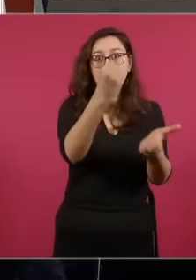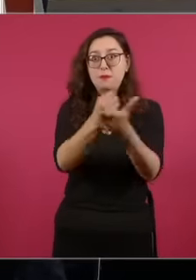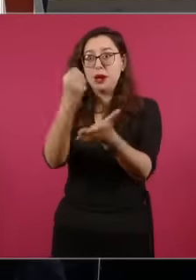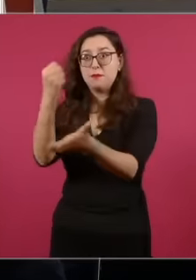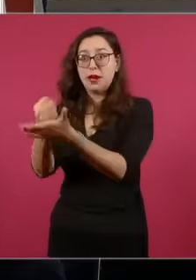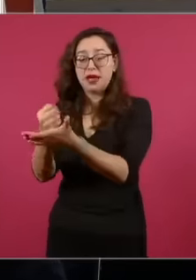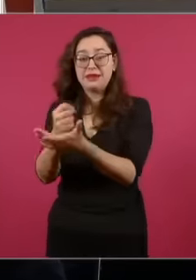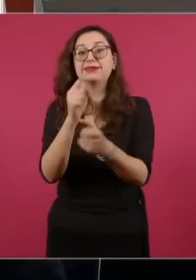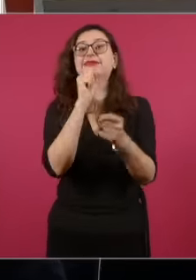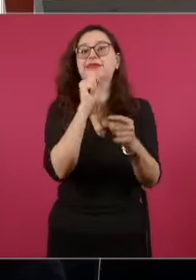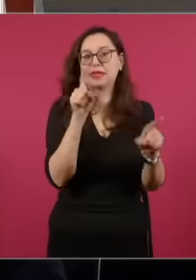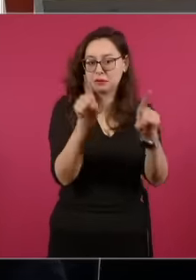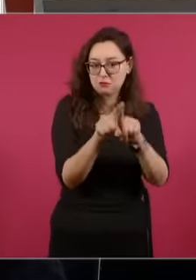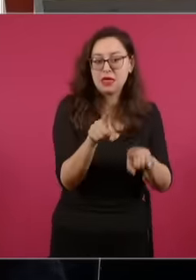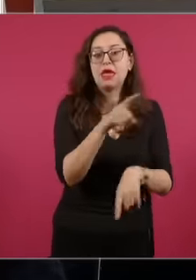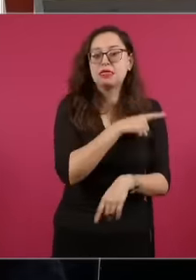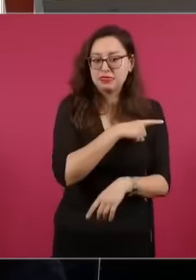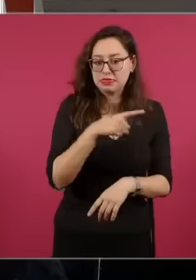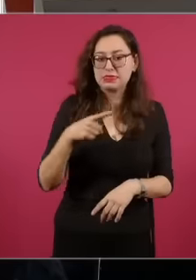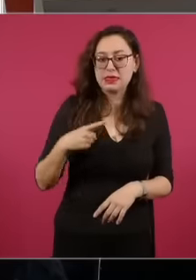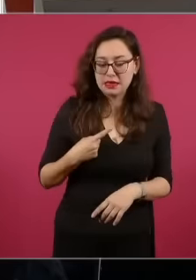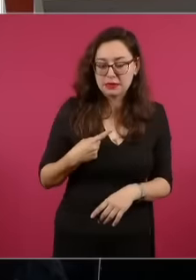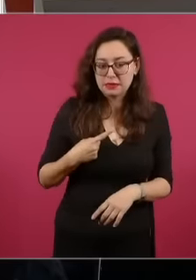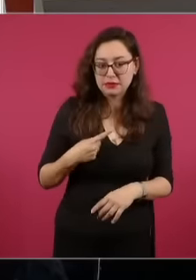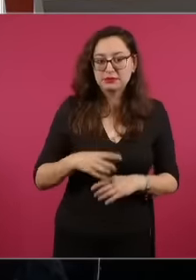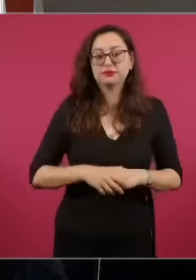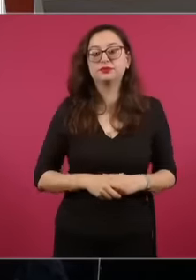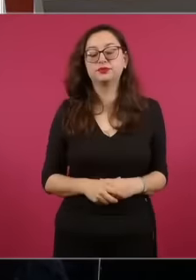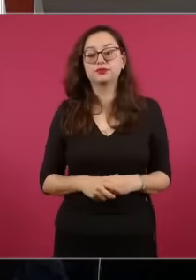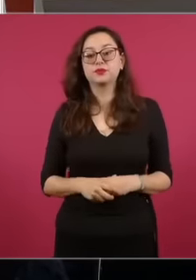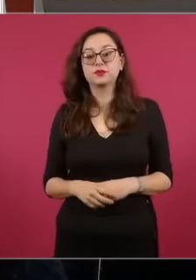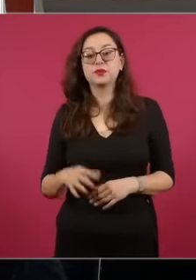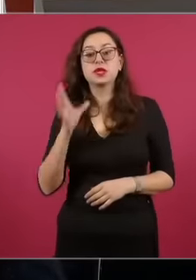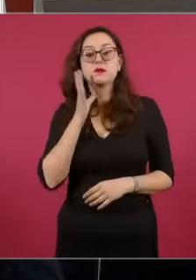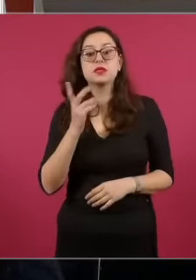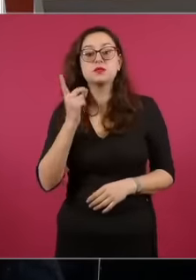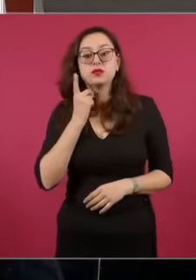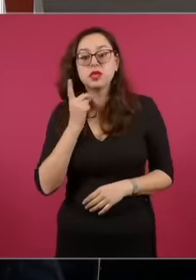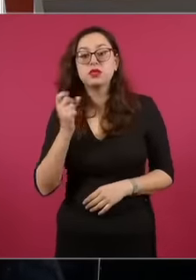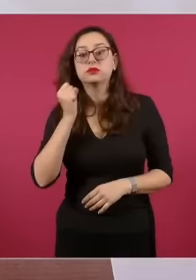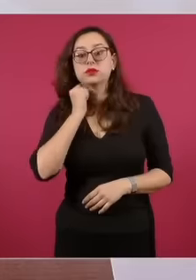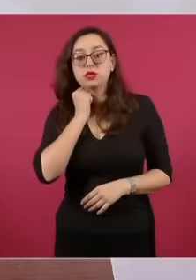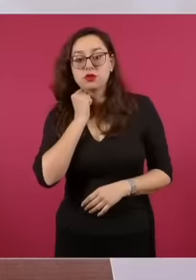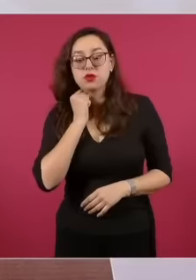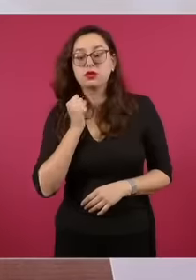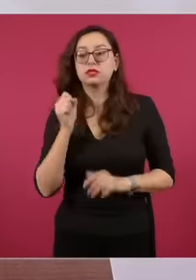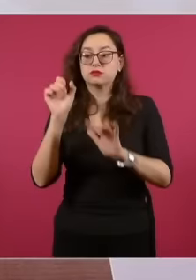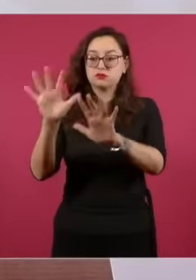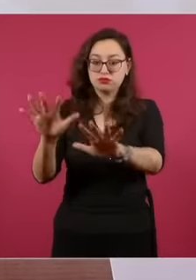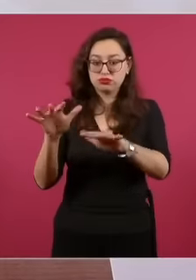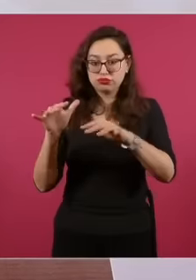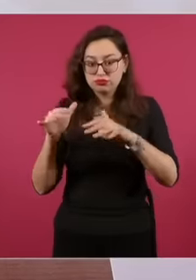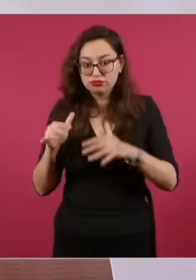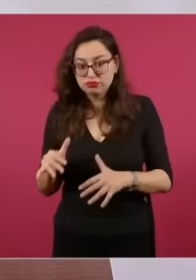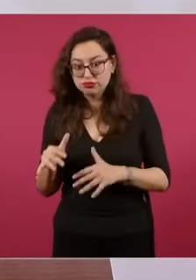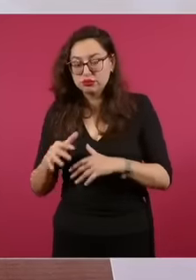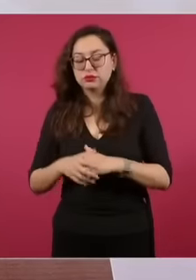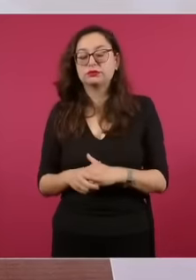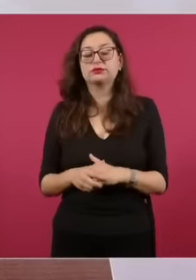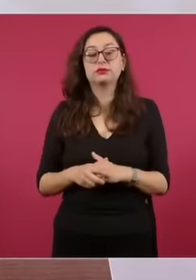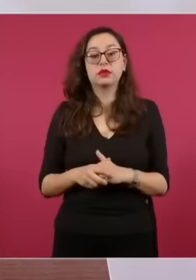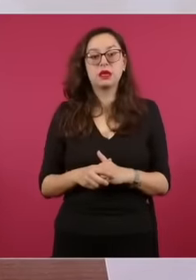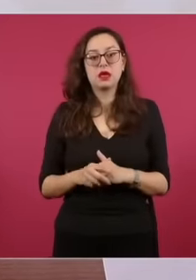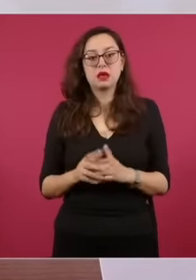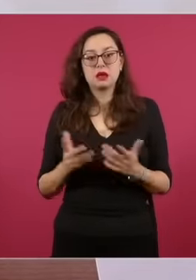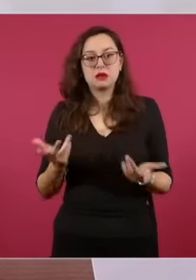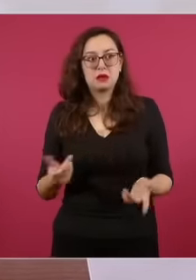el Congreso de la Unión o la Comisión Permanente en su caso harán el cómputo de los votos